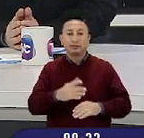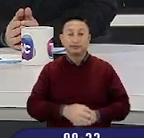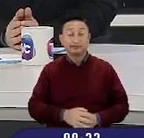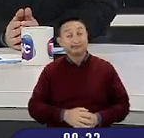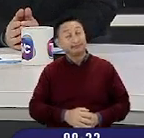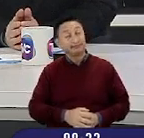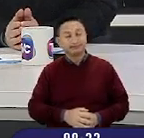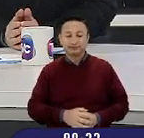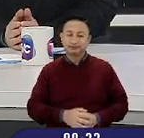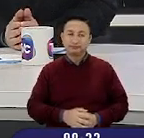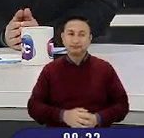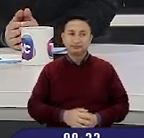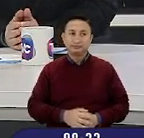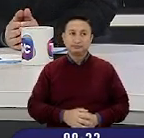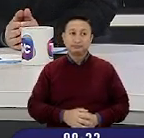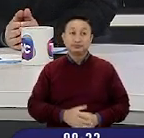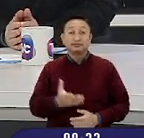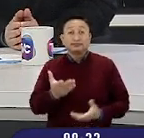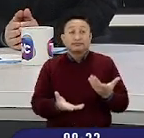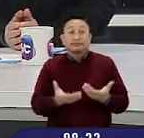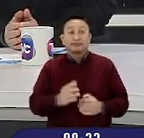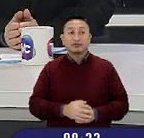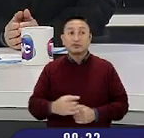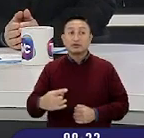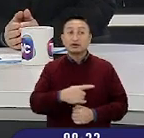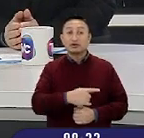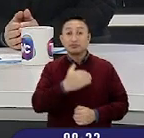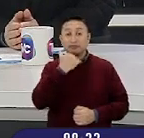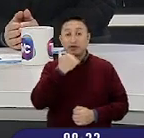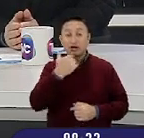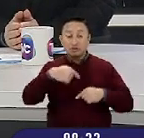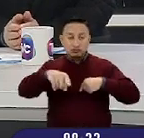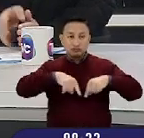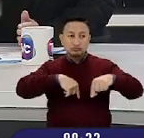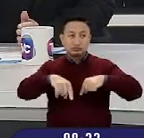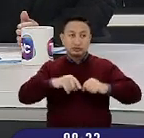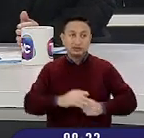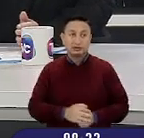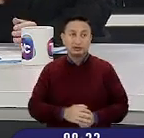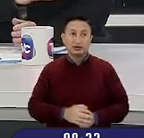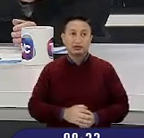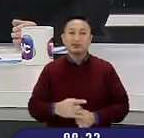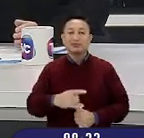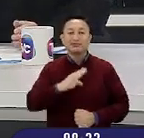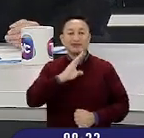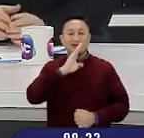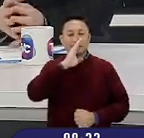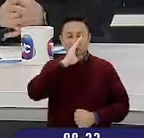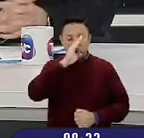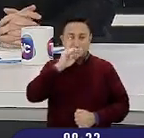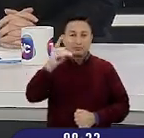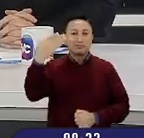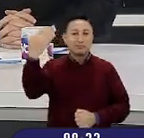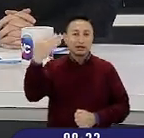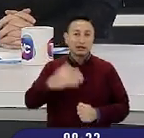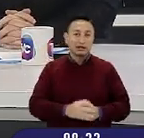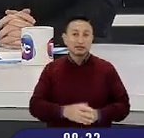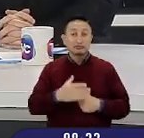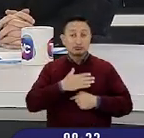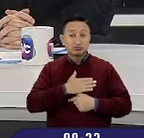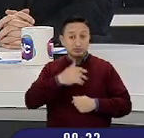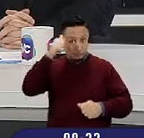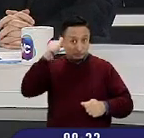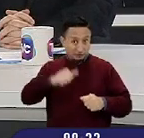abuelita, ¿no? Para que por lo menos tengan algo de movilidad adecuada. Siempre les diré a todos los alcaldes, si se van a acordar de mí cuando ya